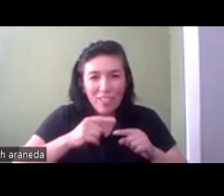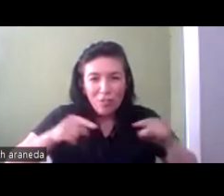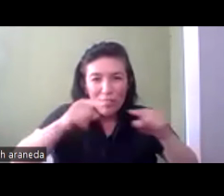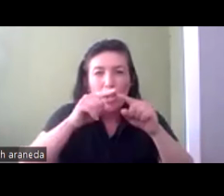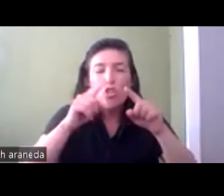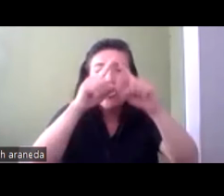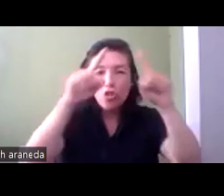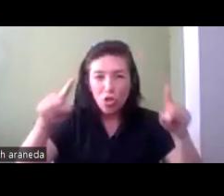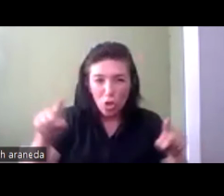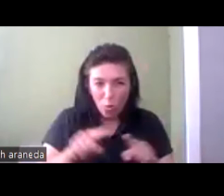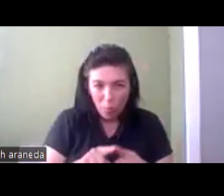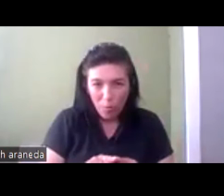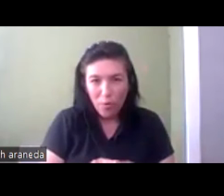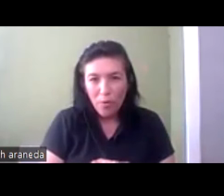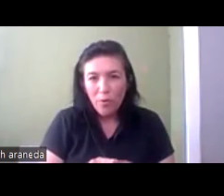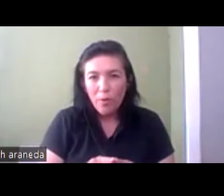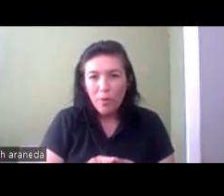rombos.